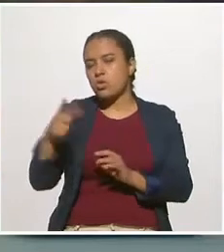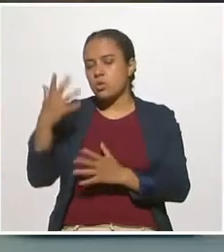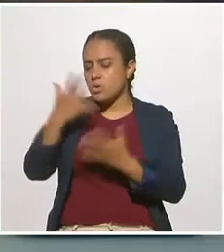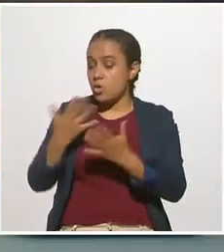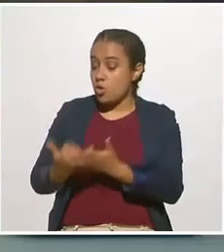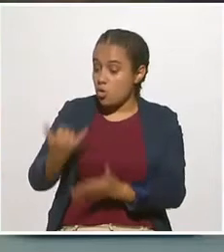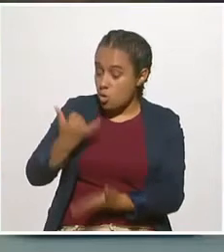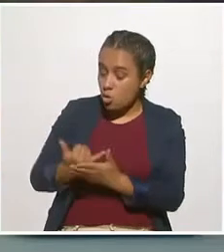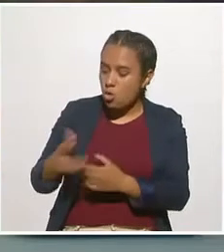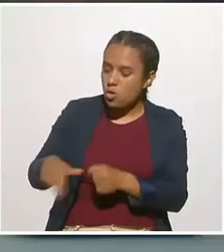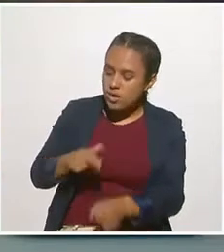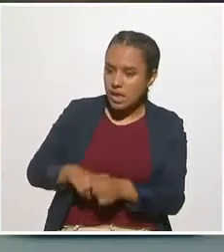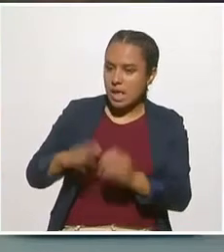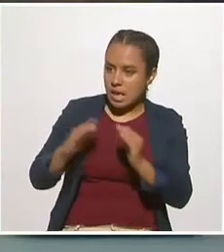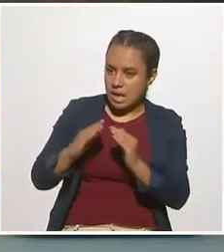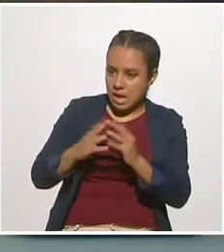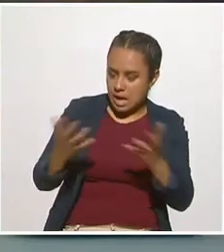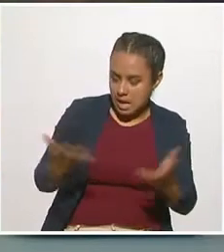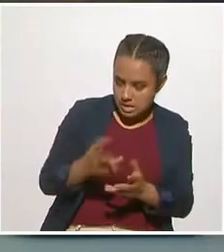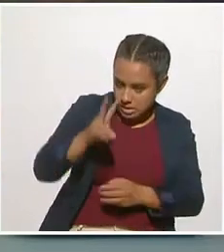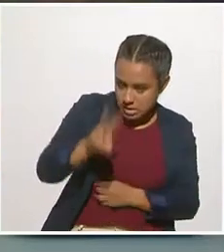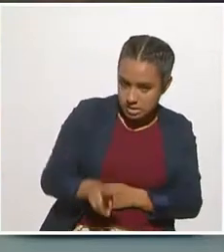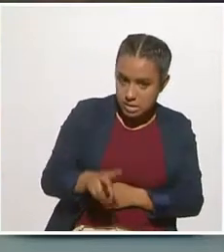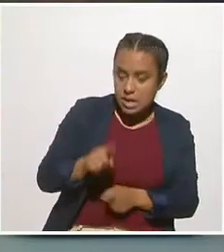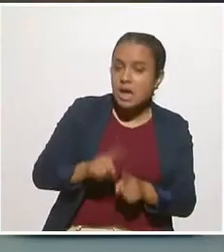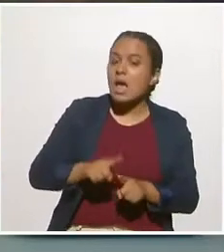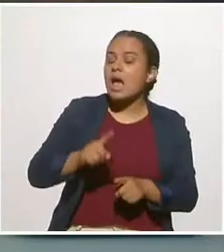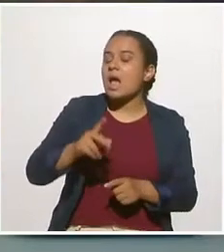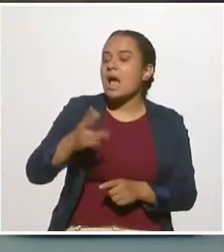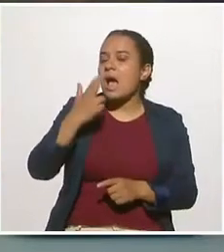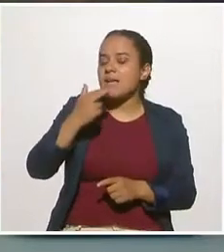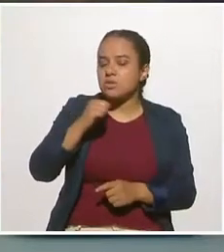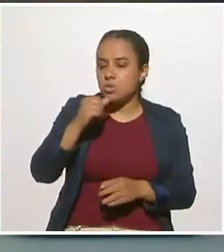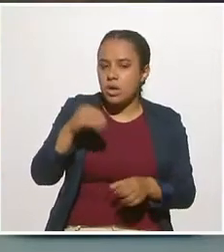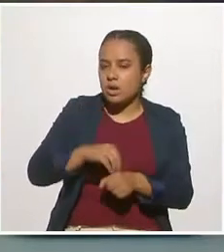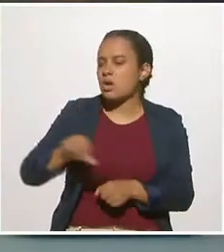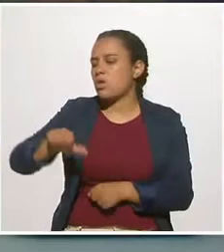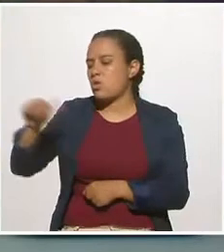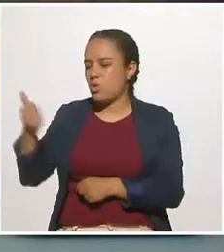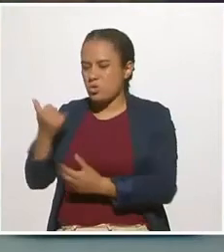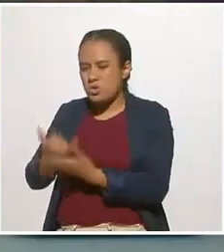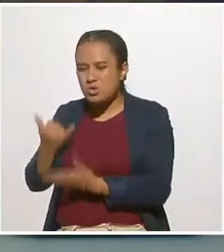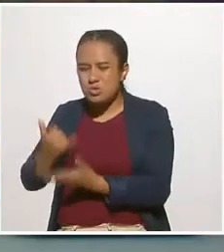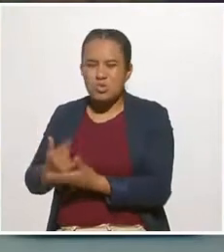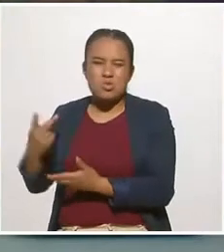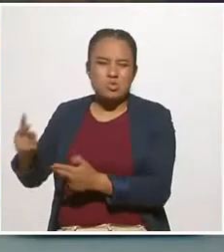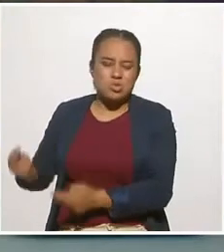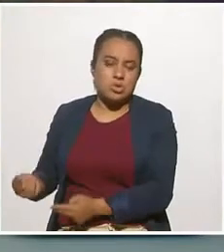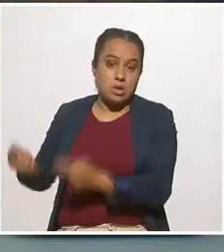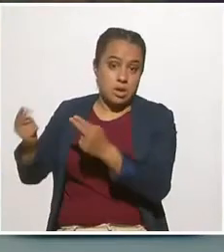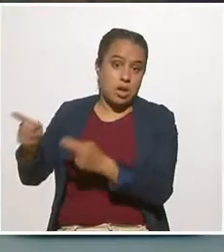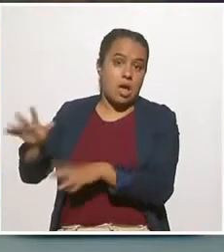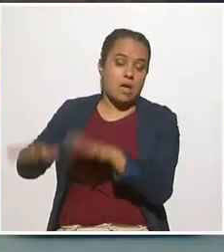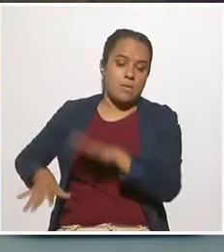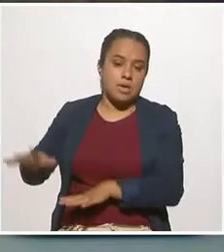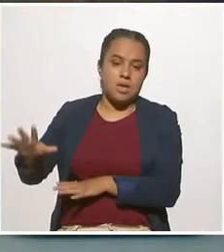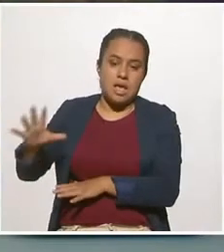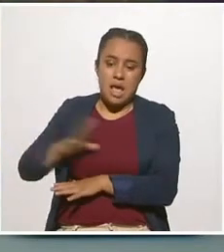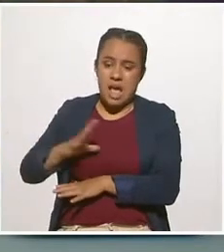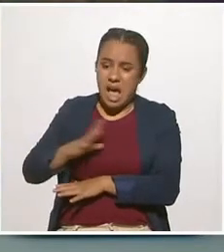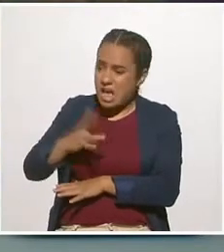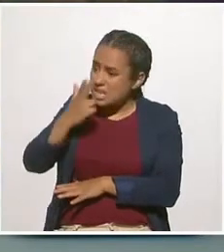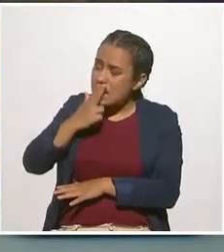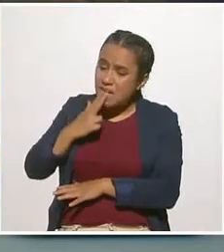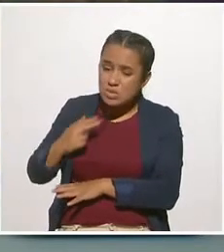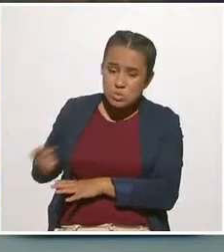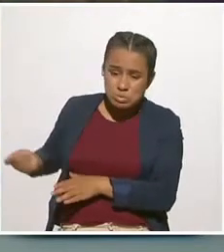de búlgaros sin azúcar añadido con los yogurts comerciales, que muchas veces tienen hasta 10 terrones de azúcar y así lo